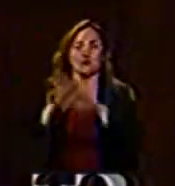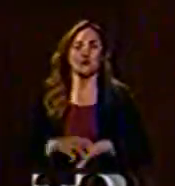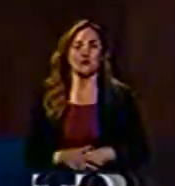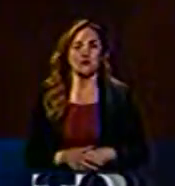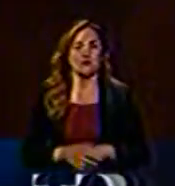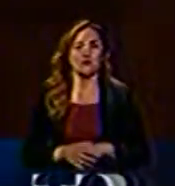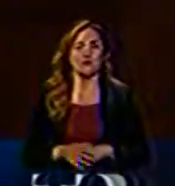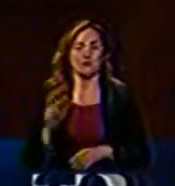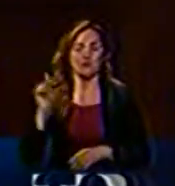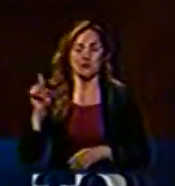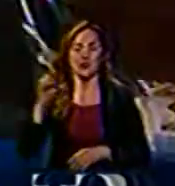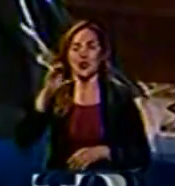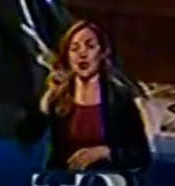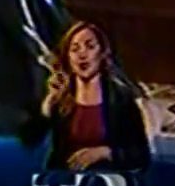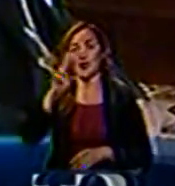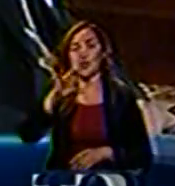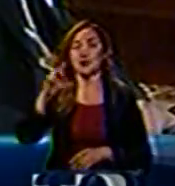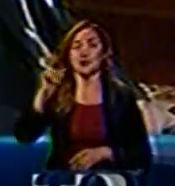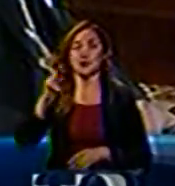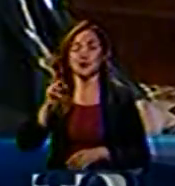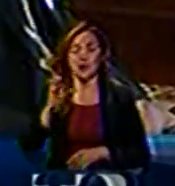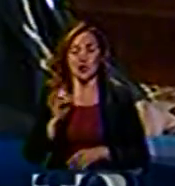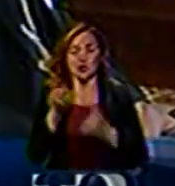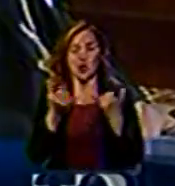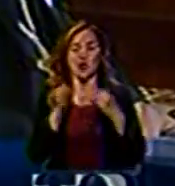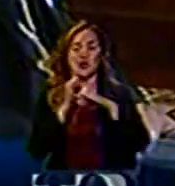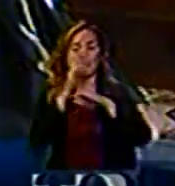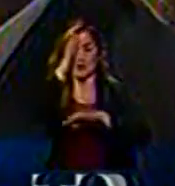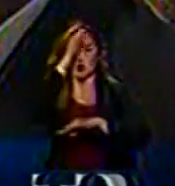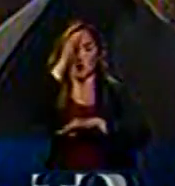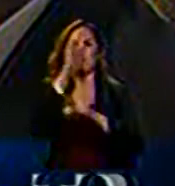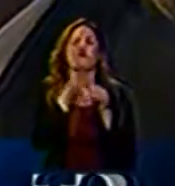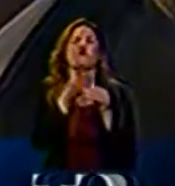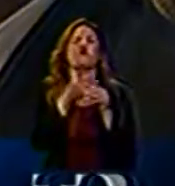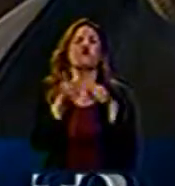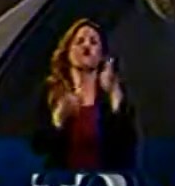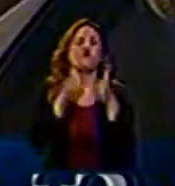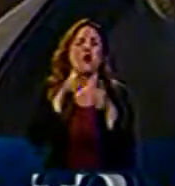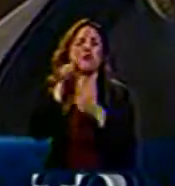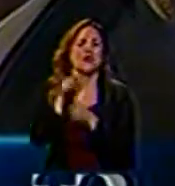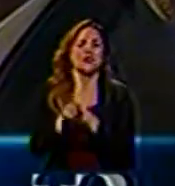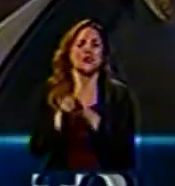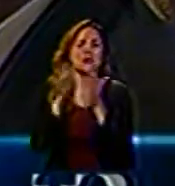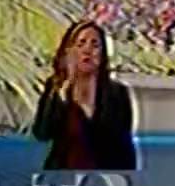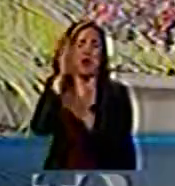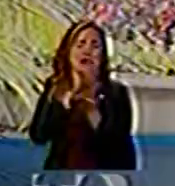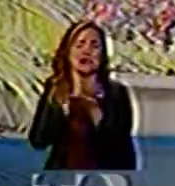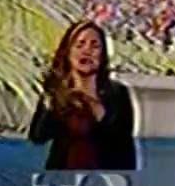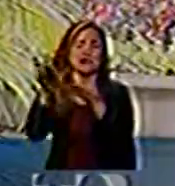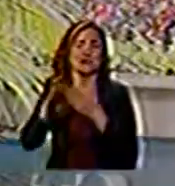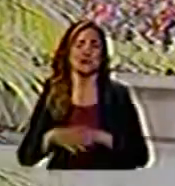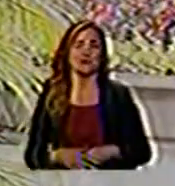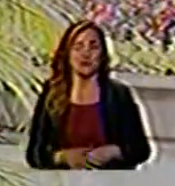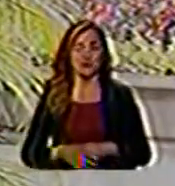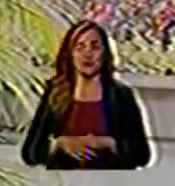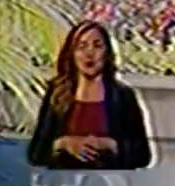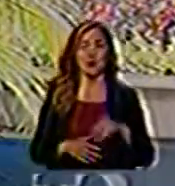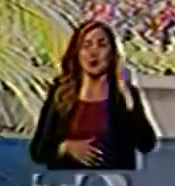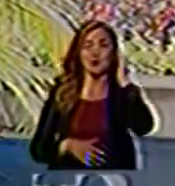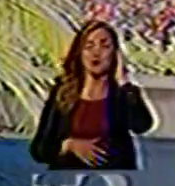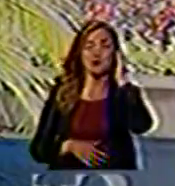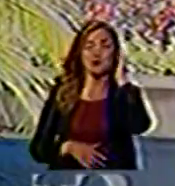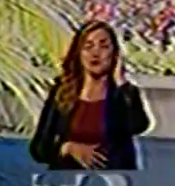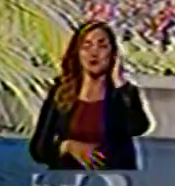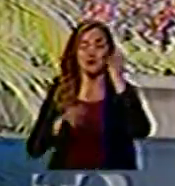Eugenio Arellano recordó, entre los propósitos que tiene ahora la Iglesia Católica, la necesidad de limpiar su imagen. Un tema que nos